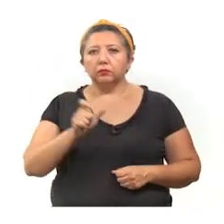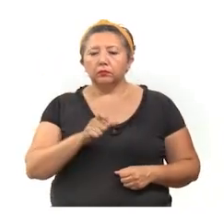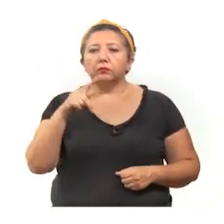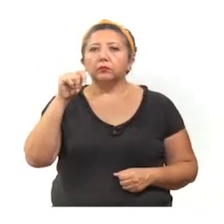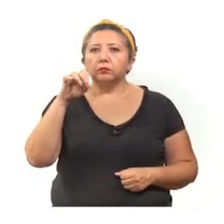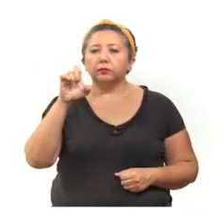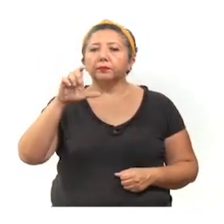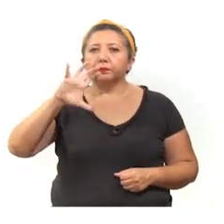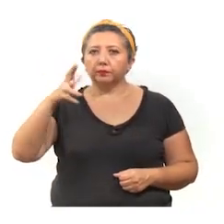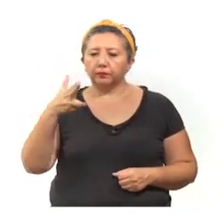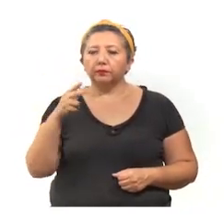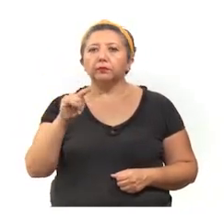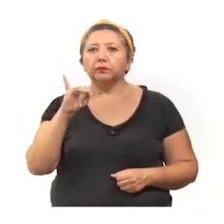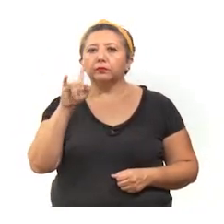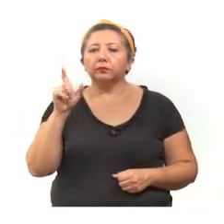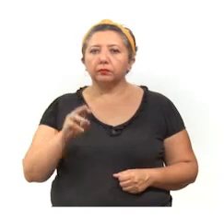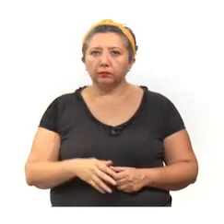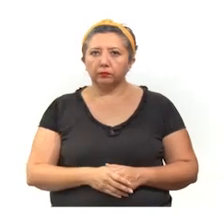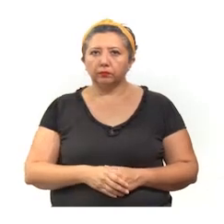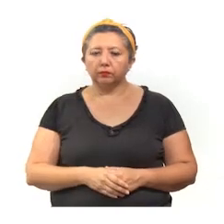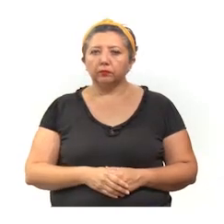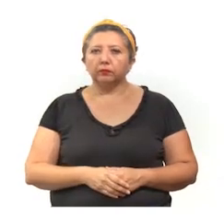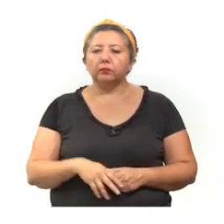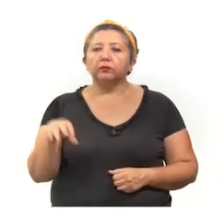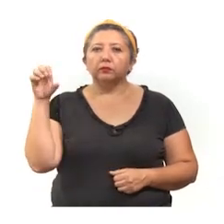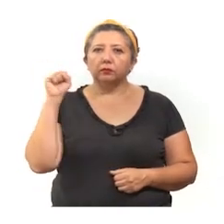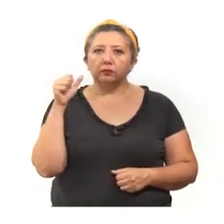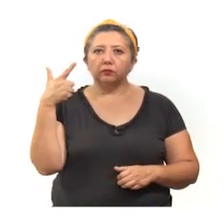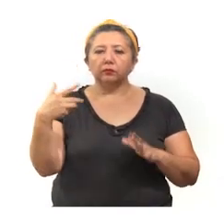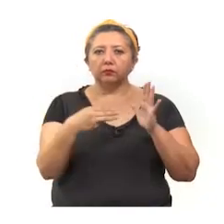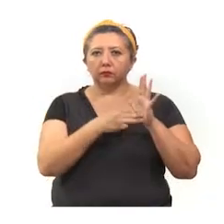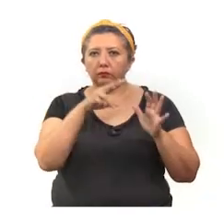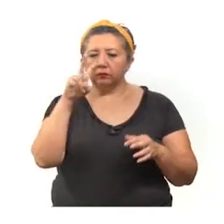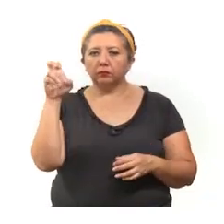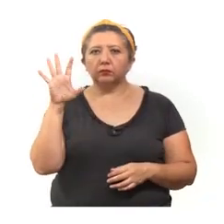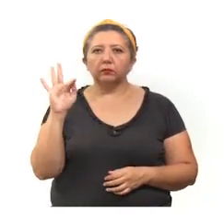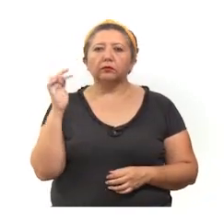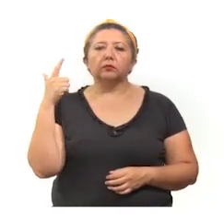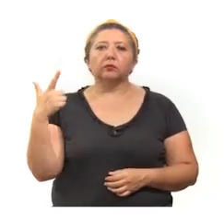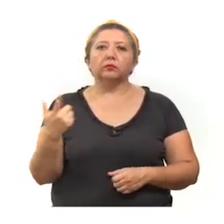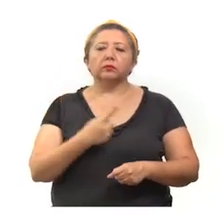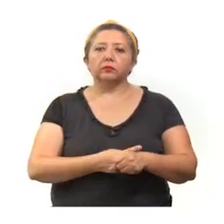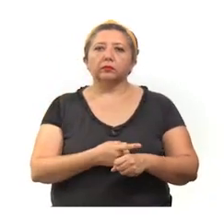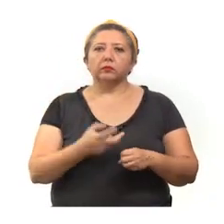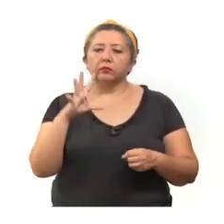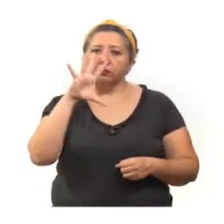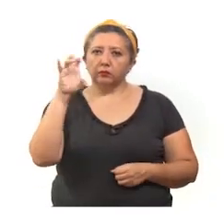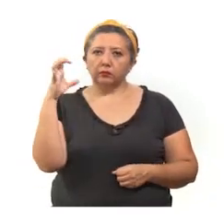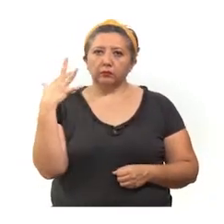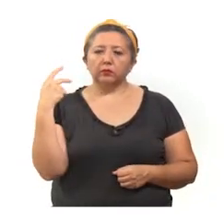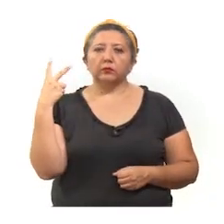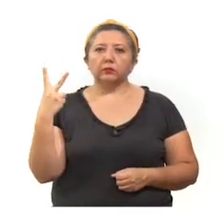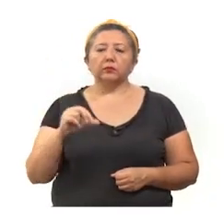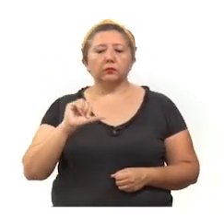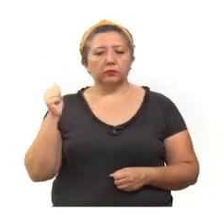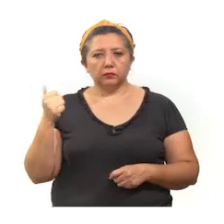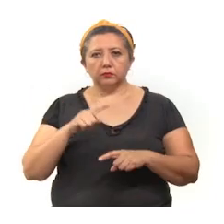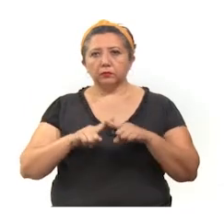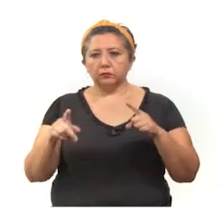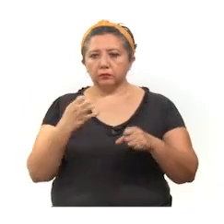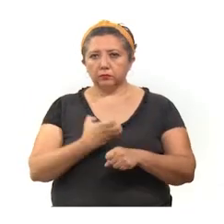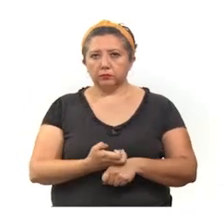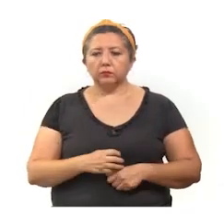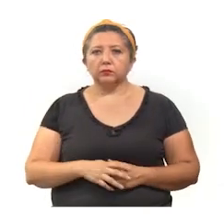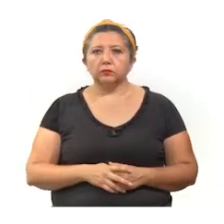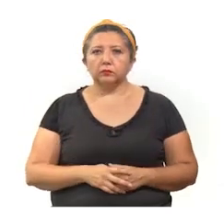Izamal, Tecash, Telchac Puerto, Ticul y Tizimín. De los 67.247 casos positivos, 552 son